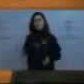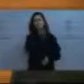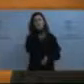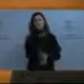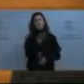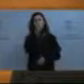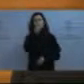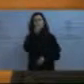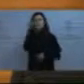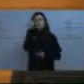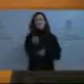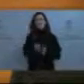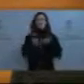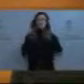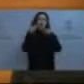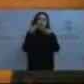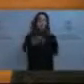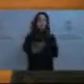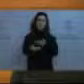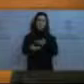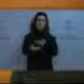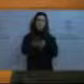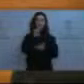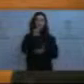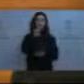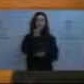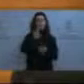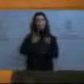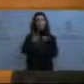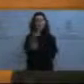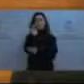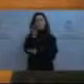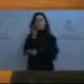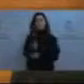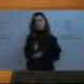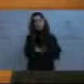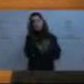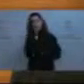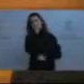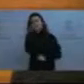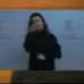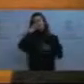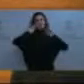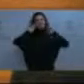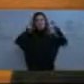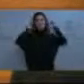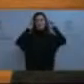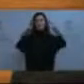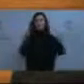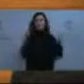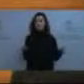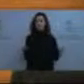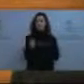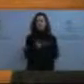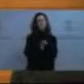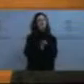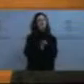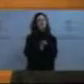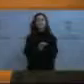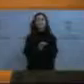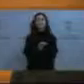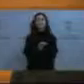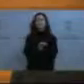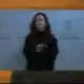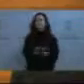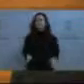entero, prácticamente cada 15 días en Madrid, haciendo esa formación, le repito y lo siento, casi me